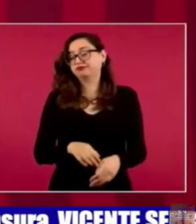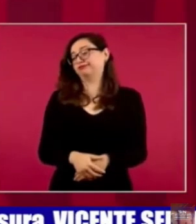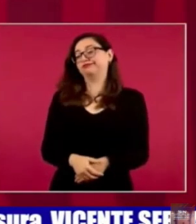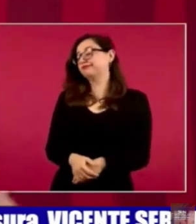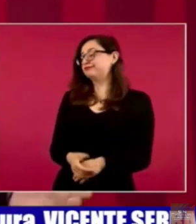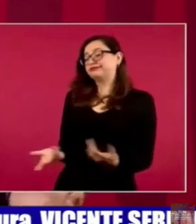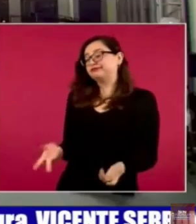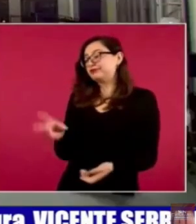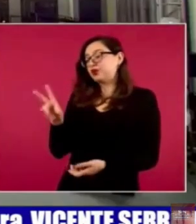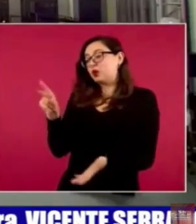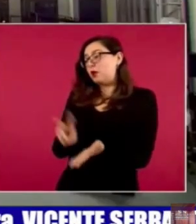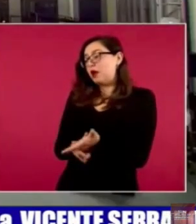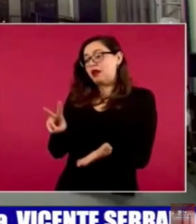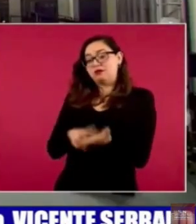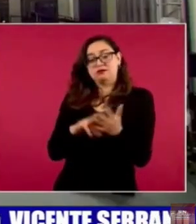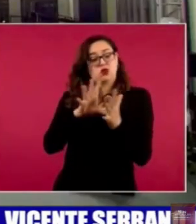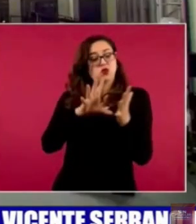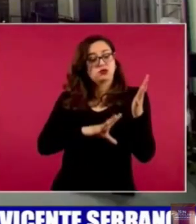muy claro.